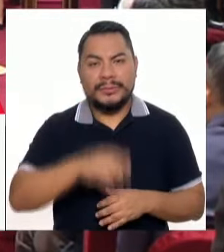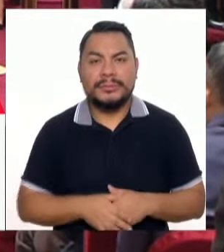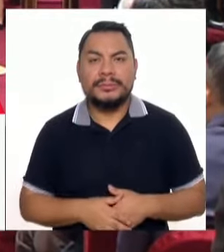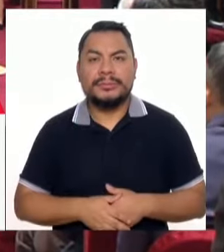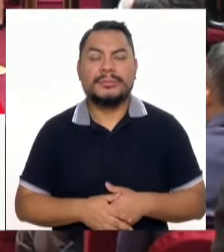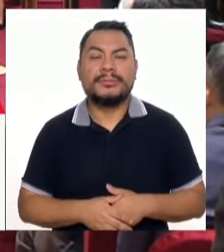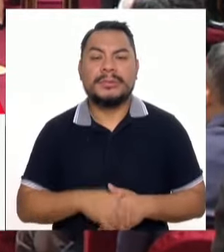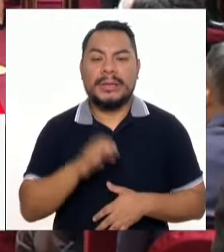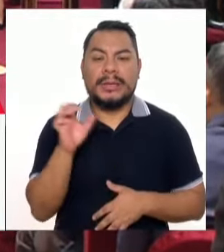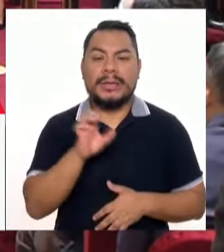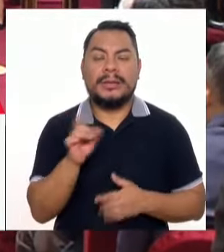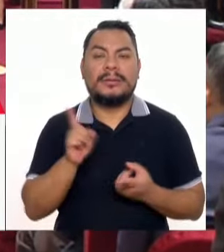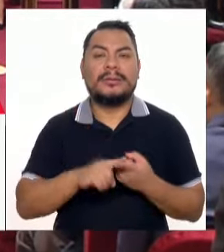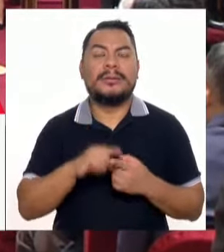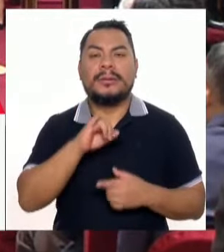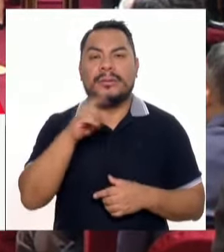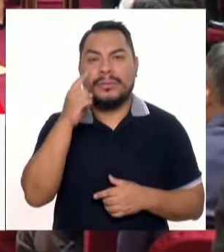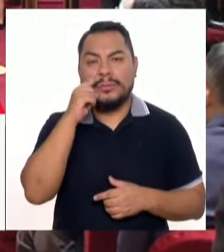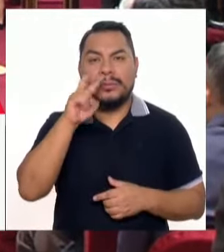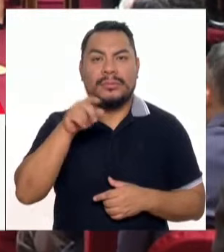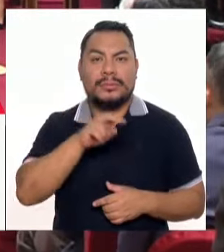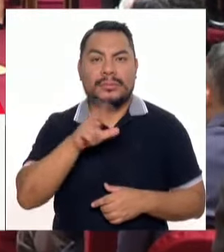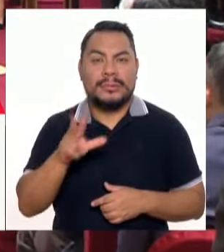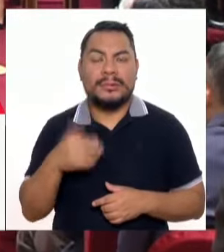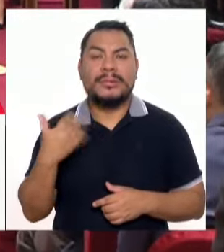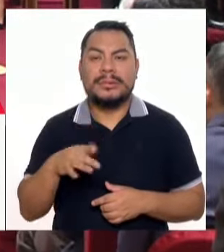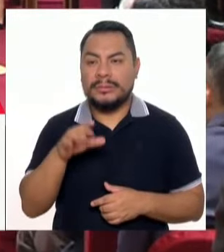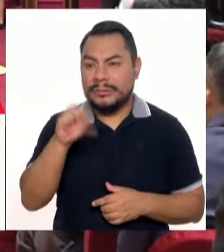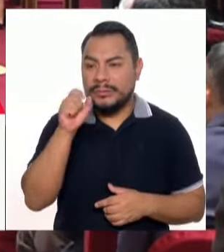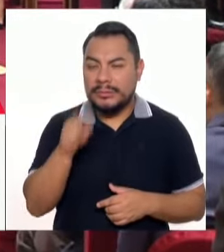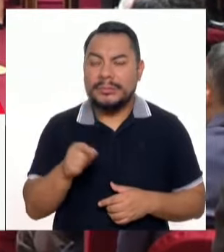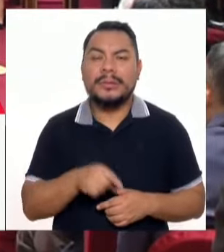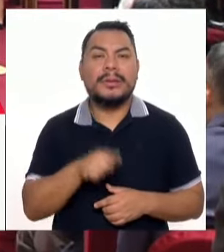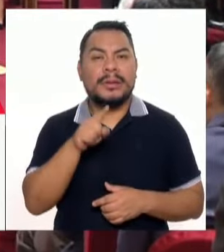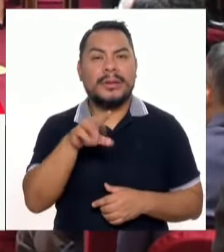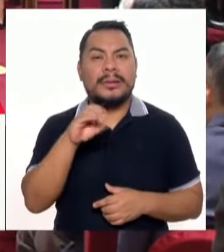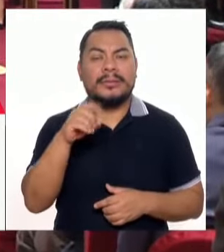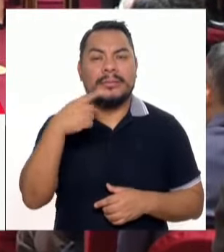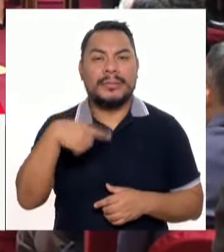Entre enero y junio del 2023 se identifica